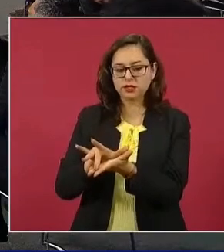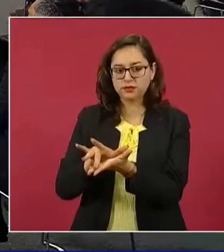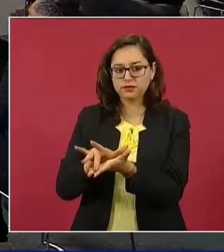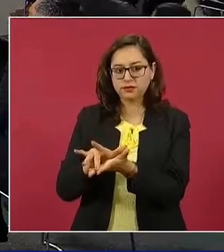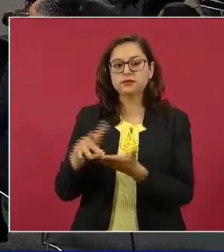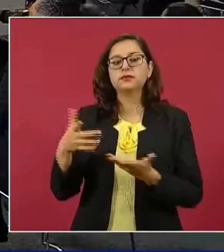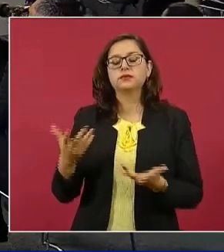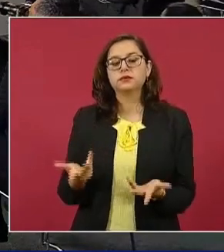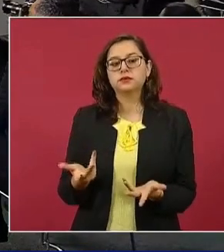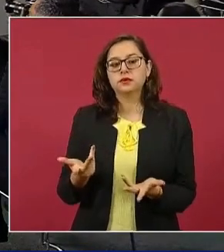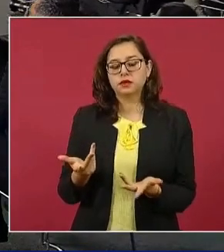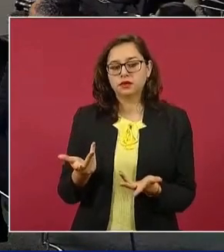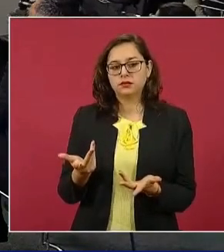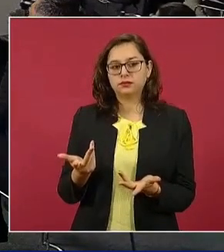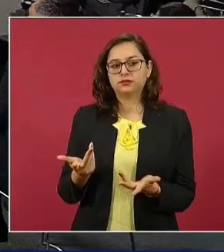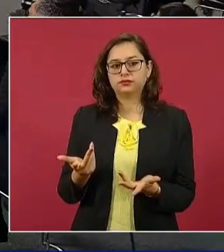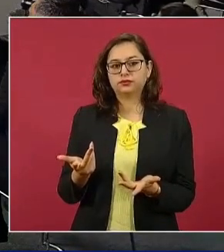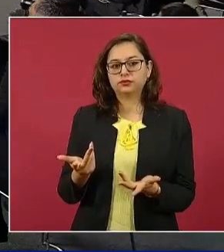para que